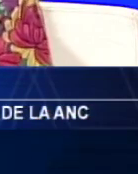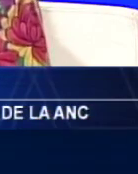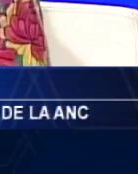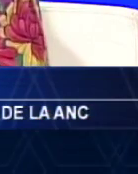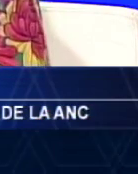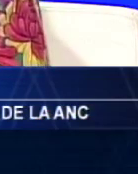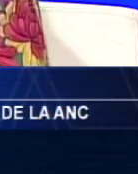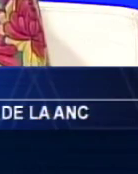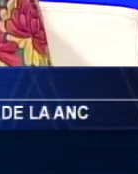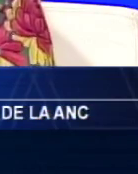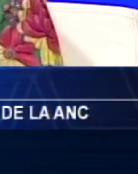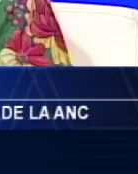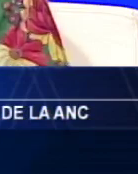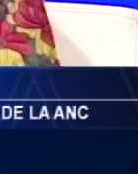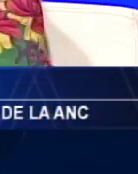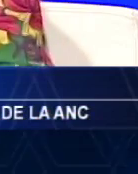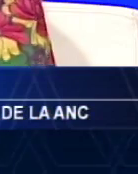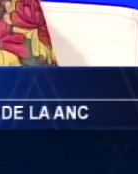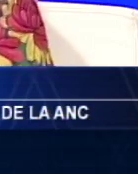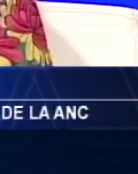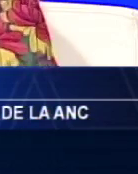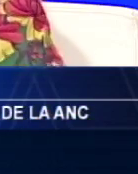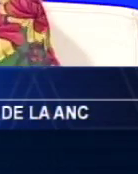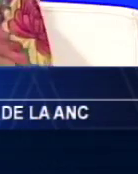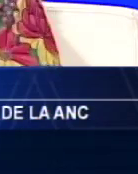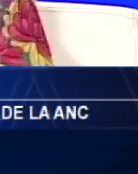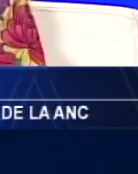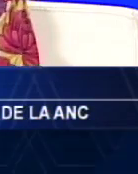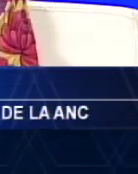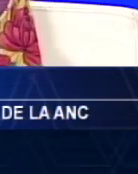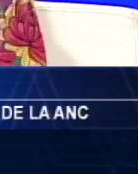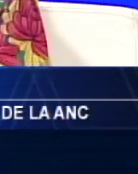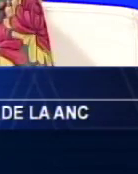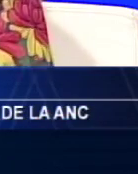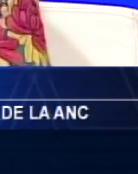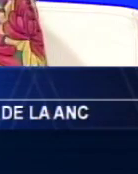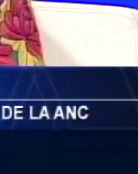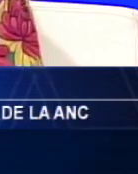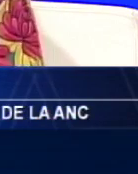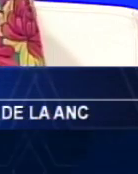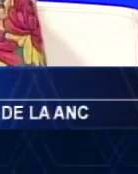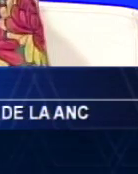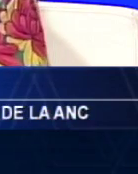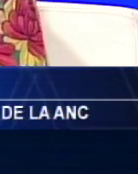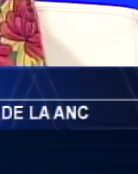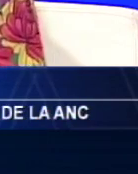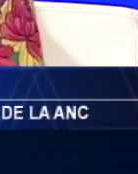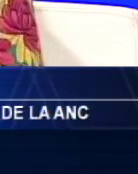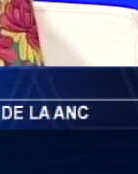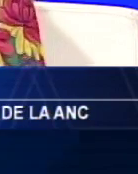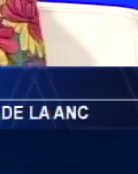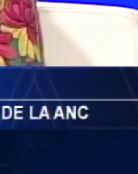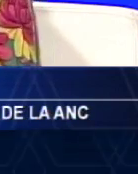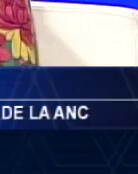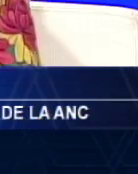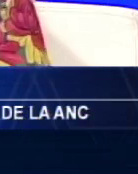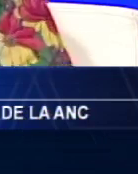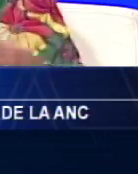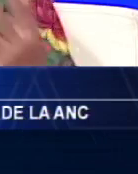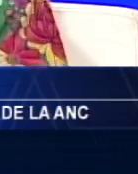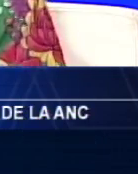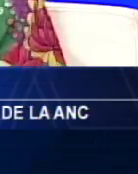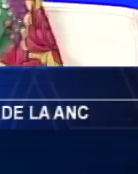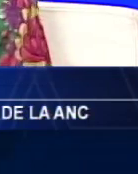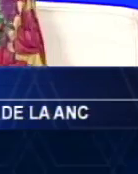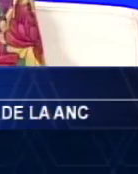la elección presidencial. En un momento determinado, en las matrices de opinión, se manejó una eventual convocatoria, no en la